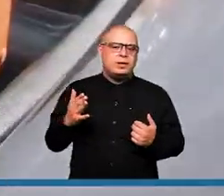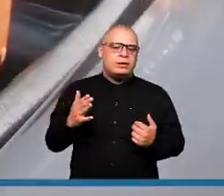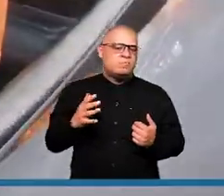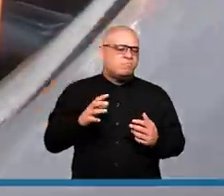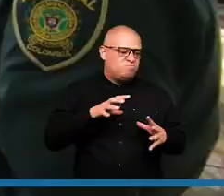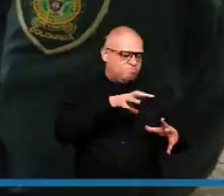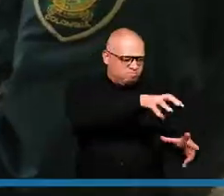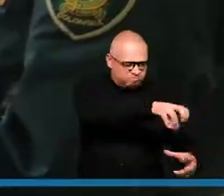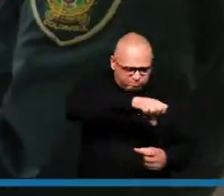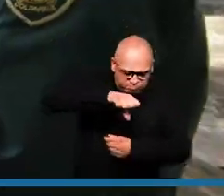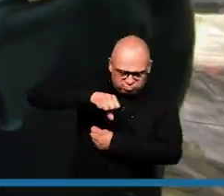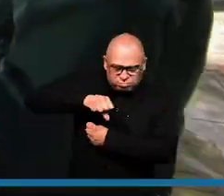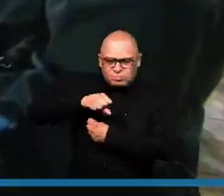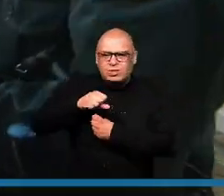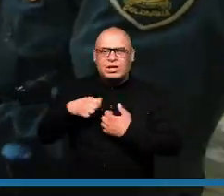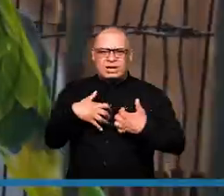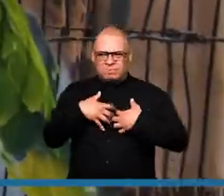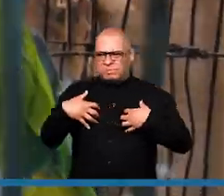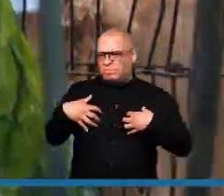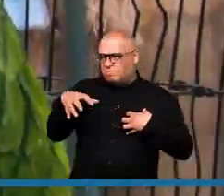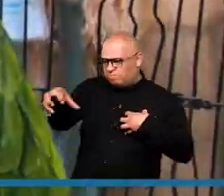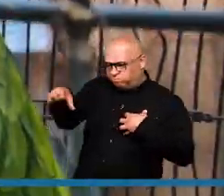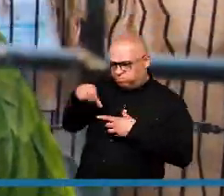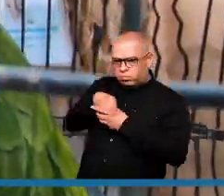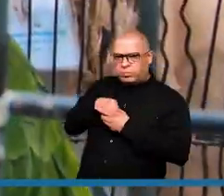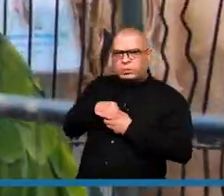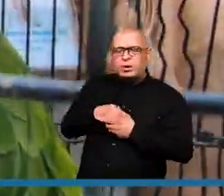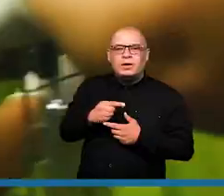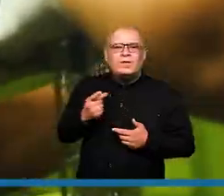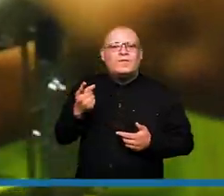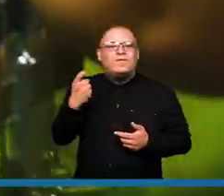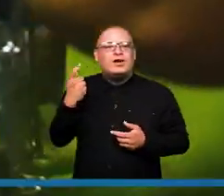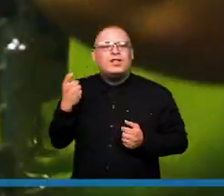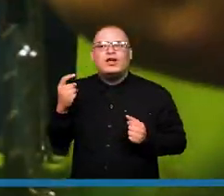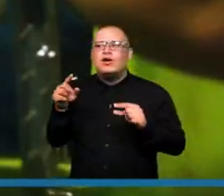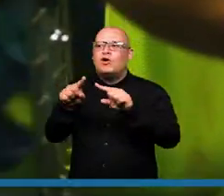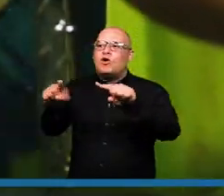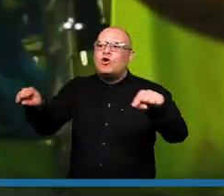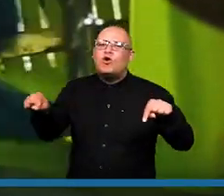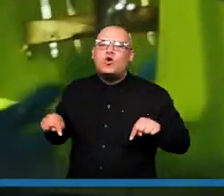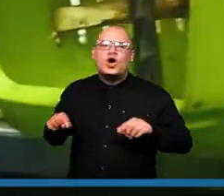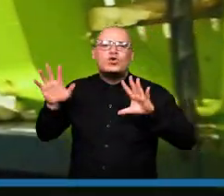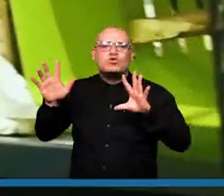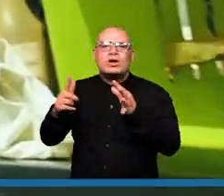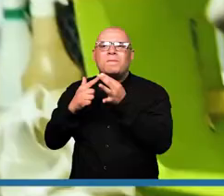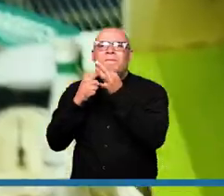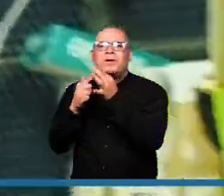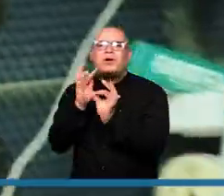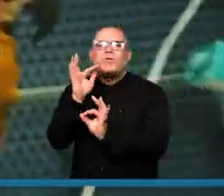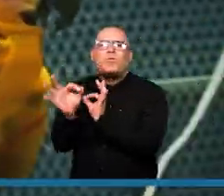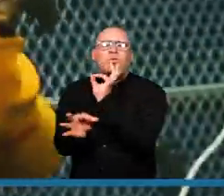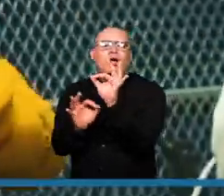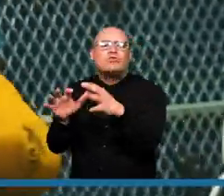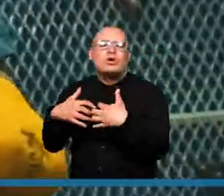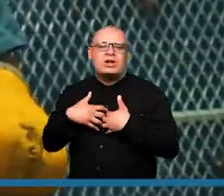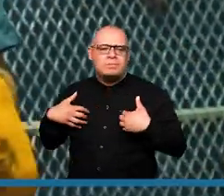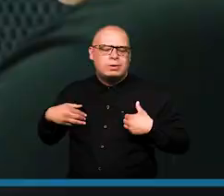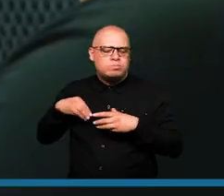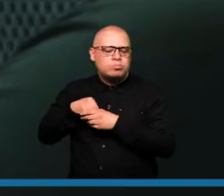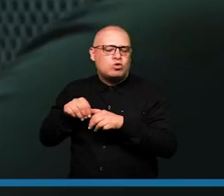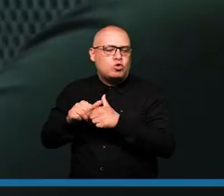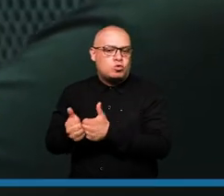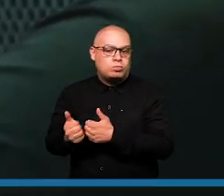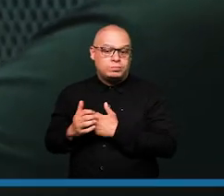un centro altamente especializado y eficiente para el manejo de esos animales, que sirva de transición entre lo que es el rescate,